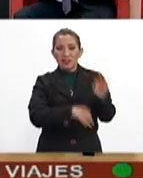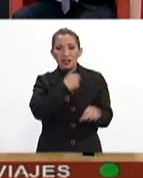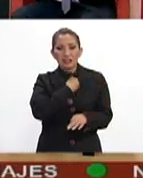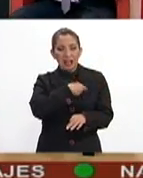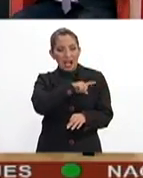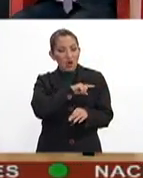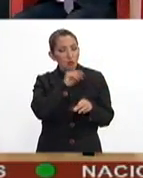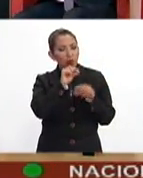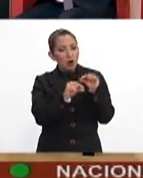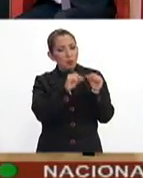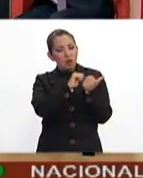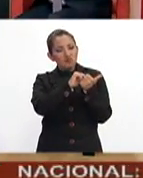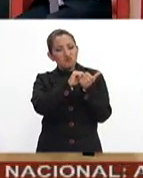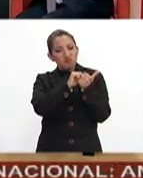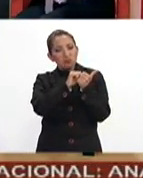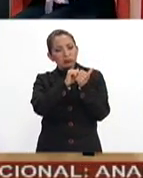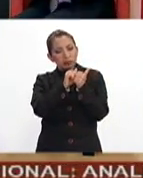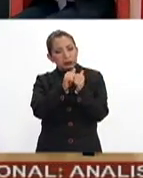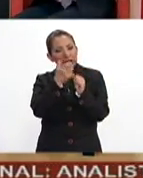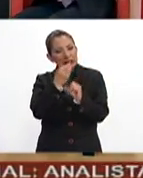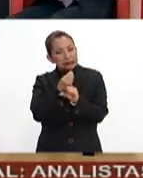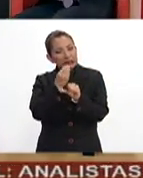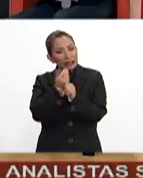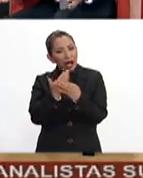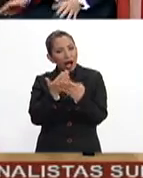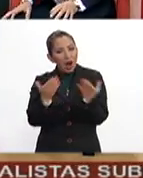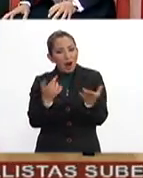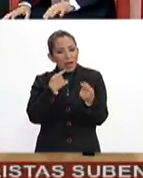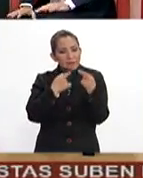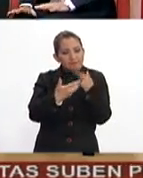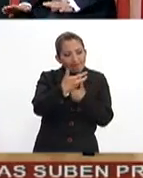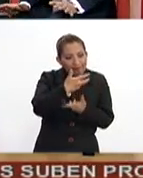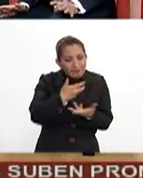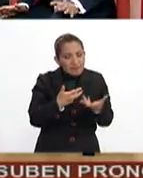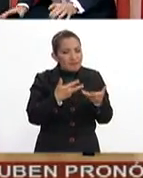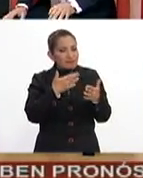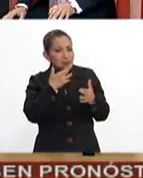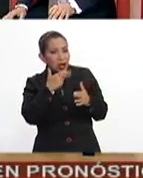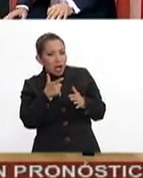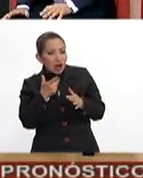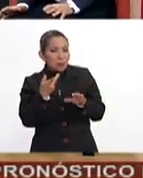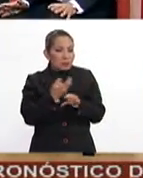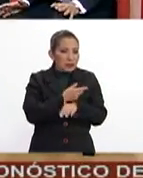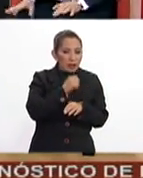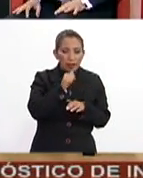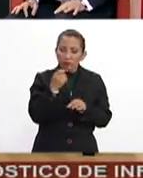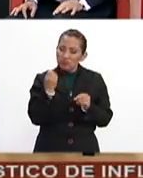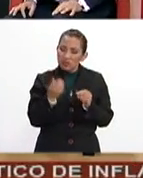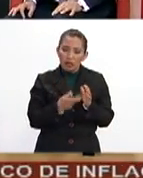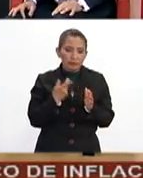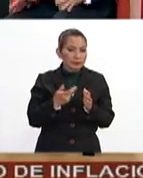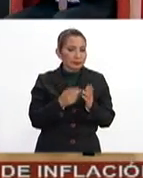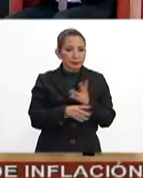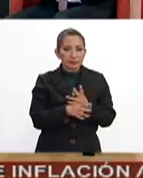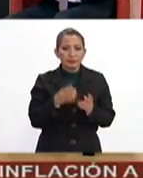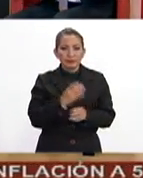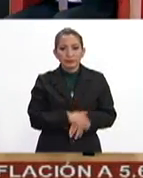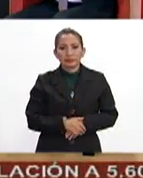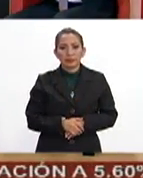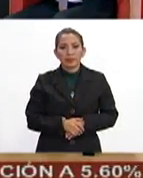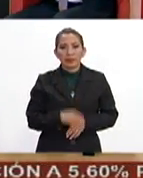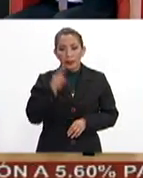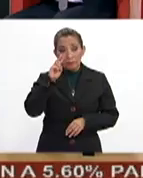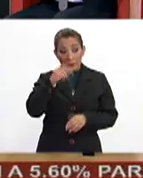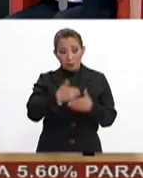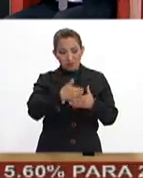ido matizando, se ha ido pues regenerando. Ahora se habla de una negociación, el Obamacare que simplemente no pasó, y muchos otros reveses, ¿no? Y algo como el